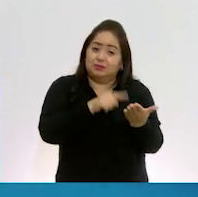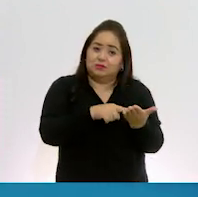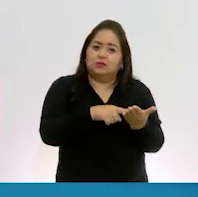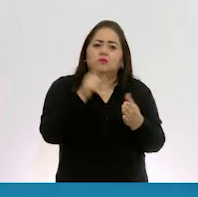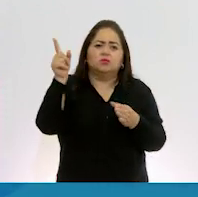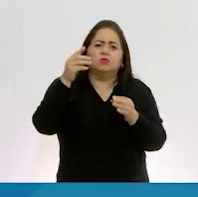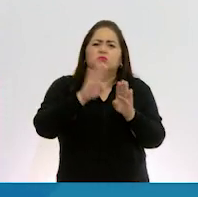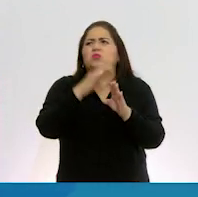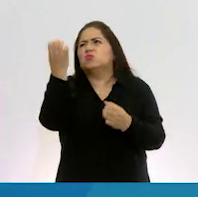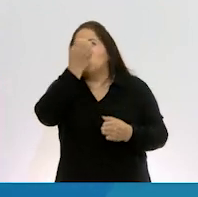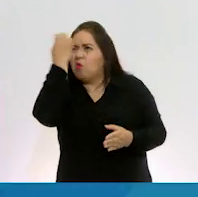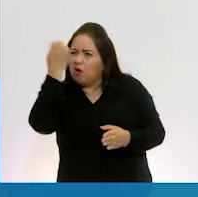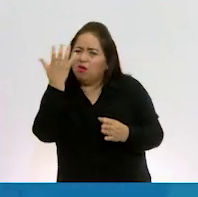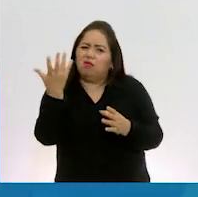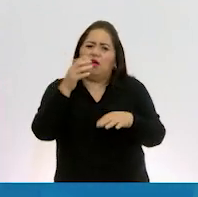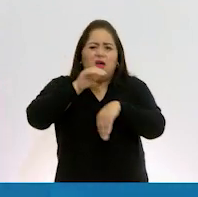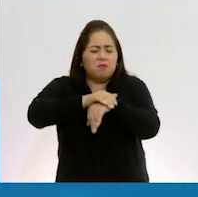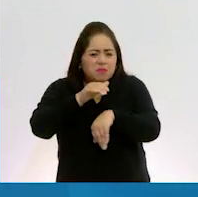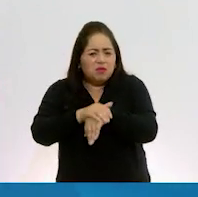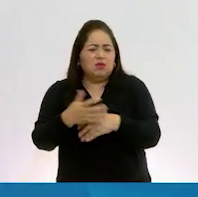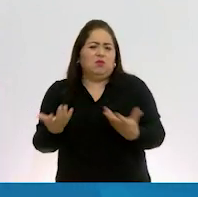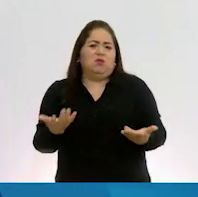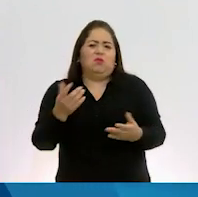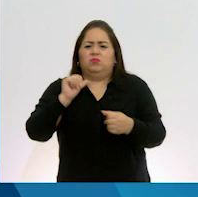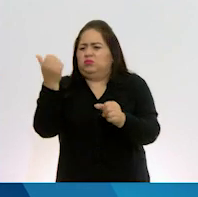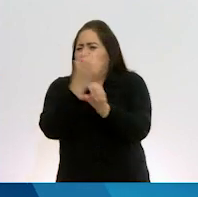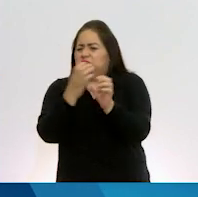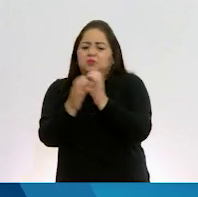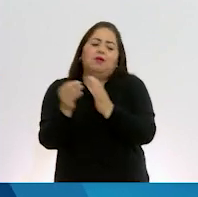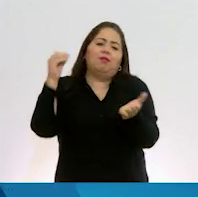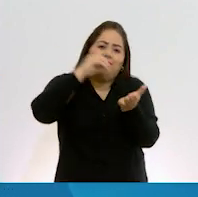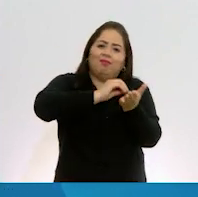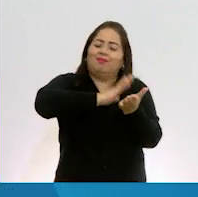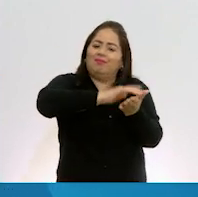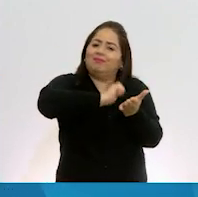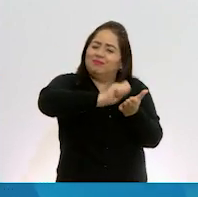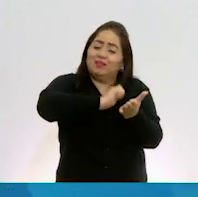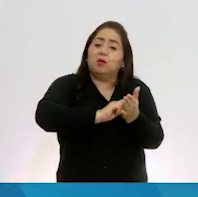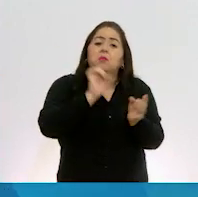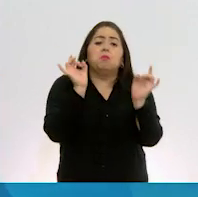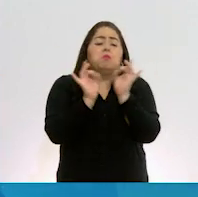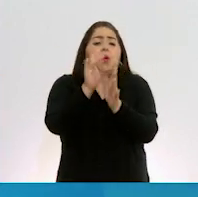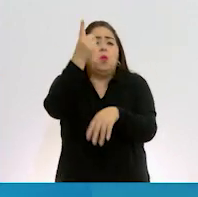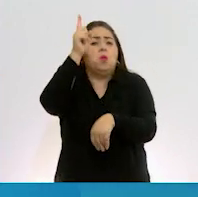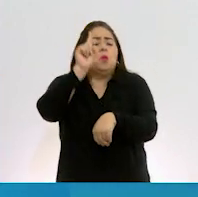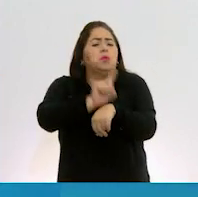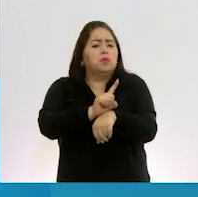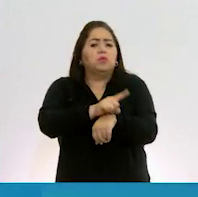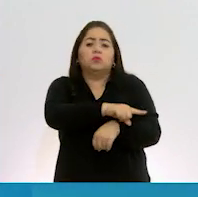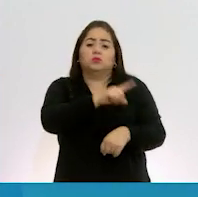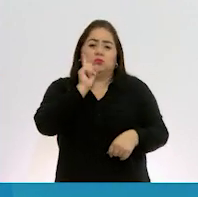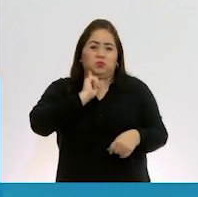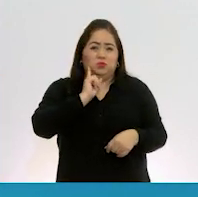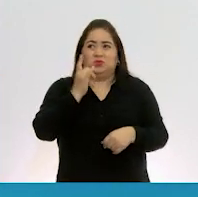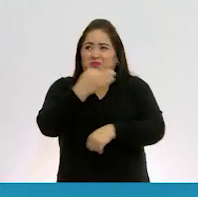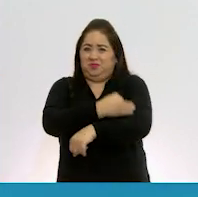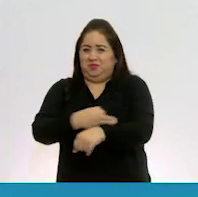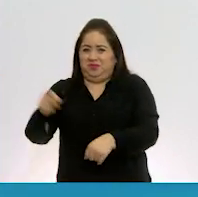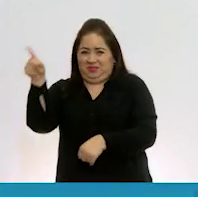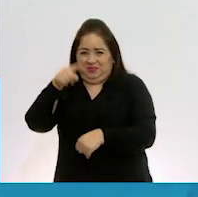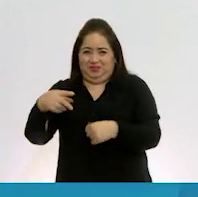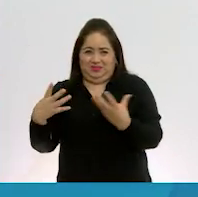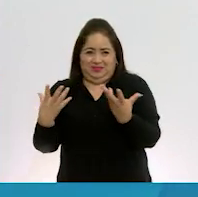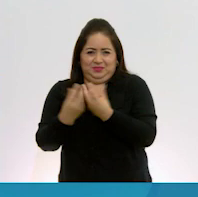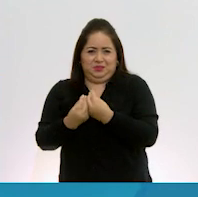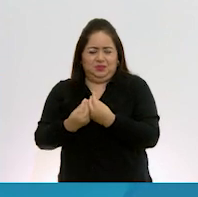cosas sobre la escuela, sus amigas, entre otras cosas. Un día inesperado, ella y su familia, que llevaban